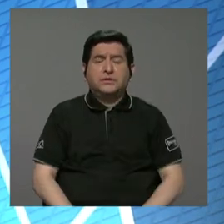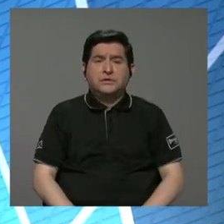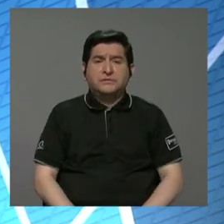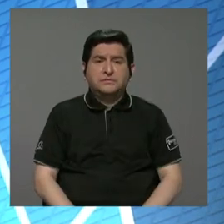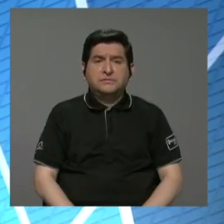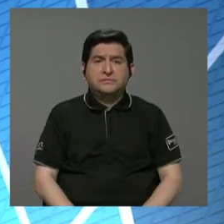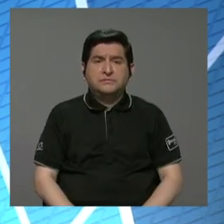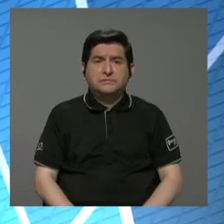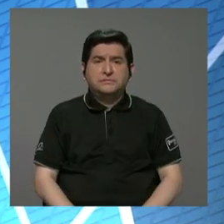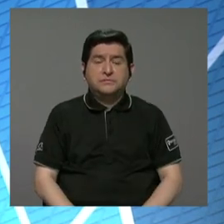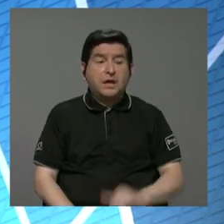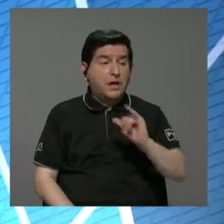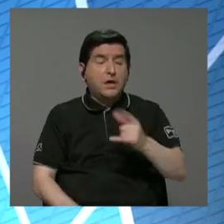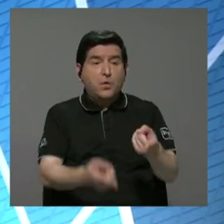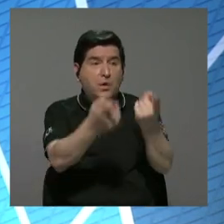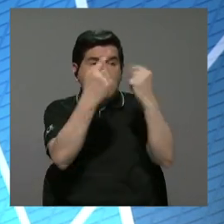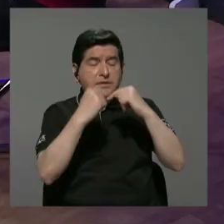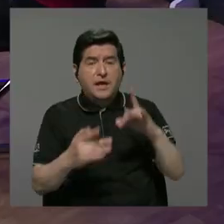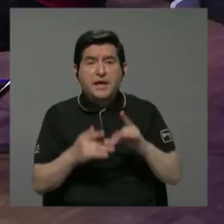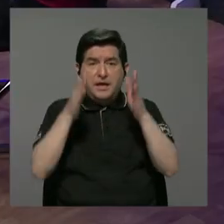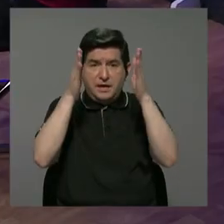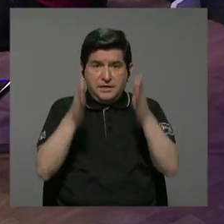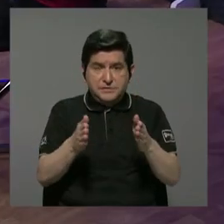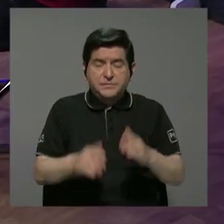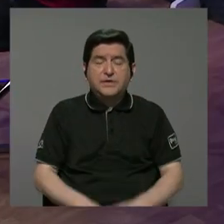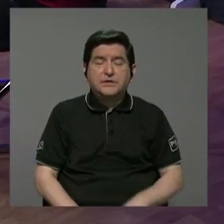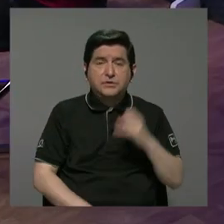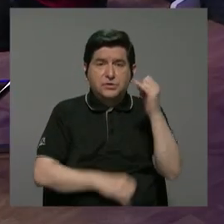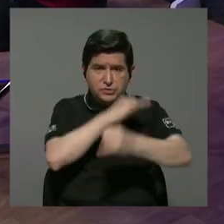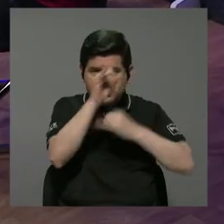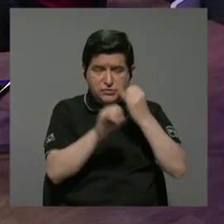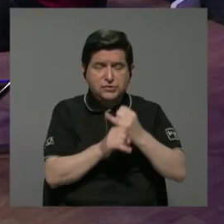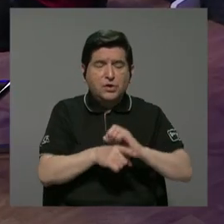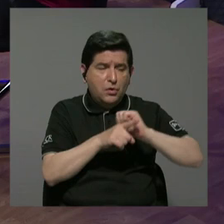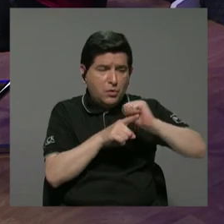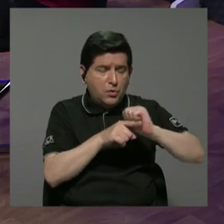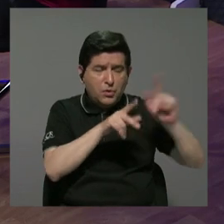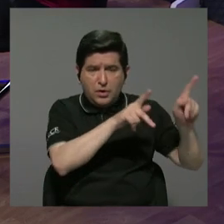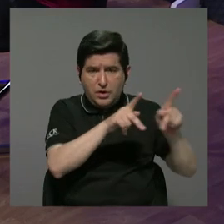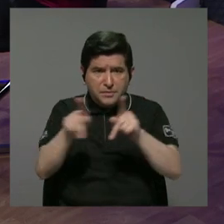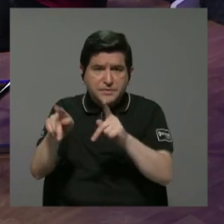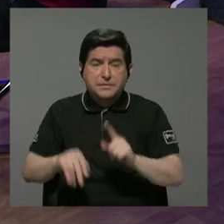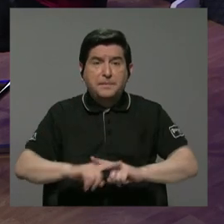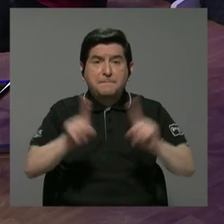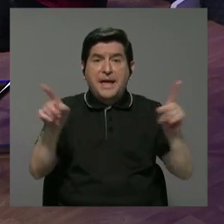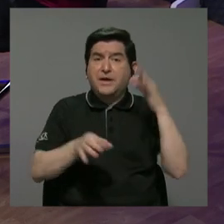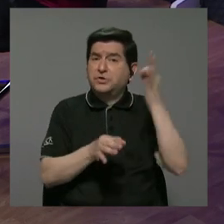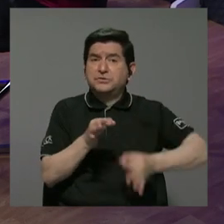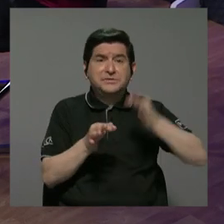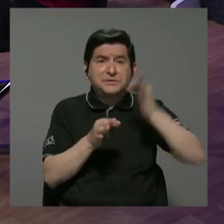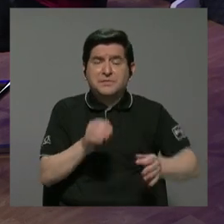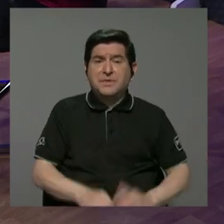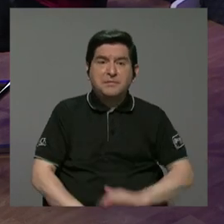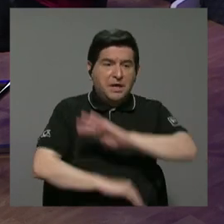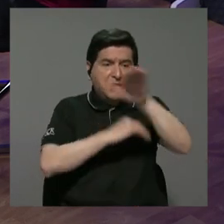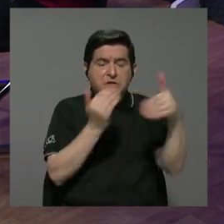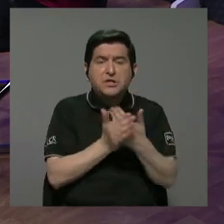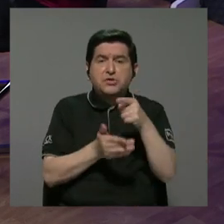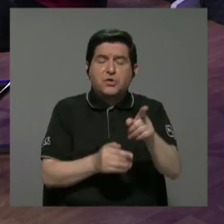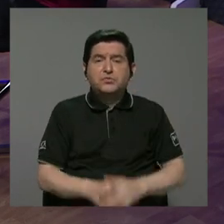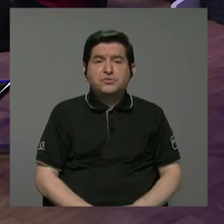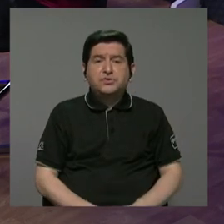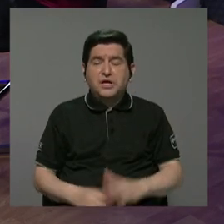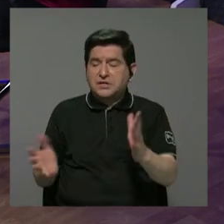ha traído también expertise internacional para capacitar gente. Correcto. ¿Y cómo simple y sencillamente vas a agarrar todo y lo vas a echar a la